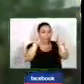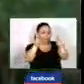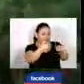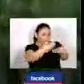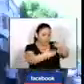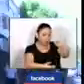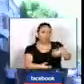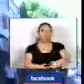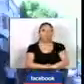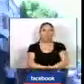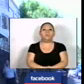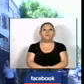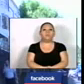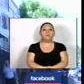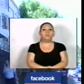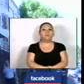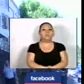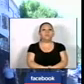electorales